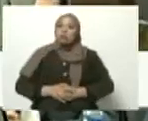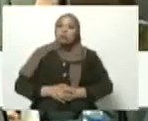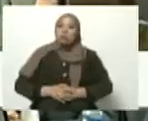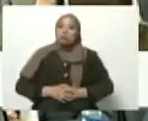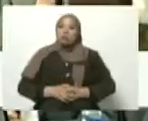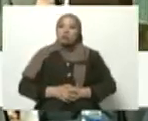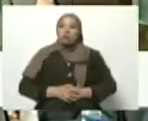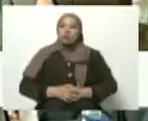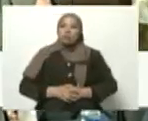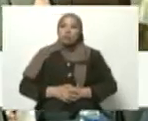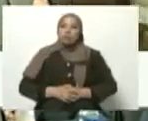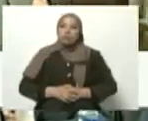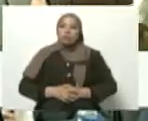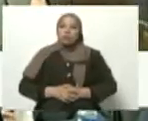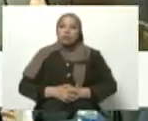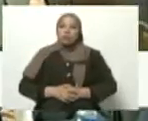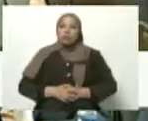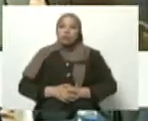Además de